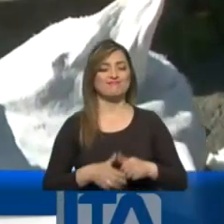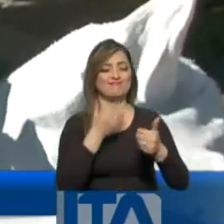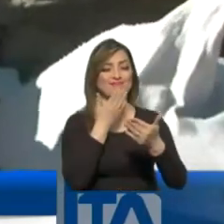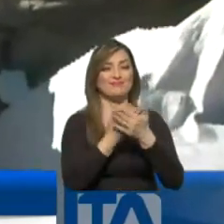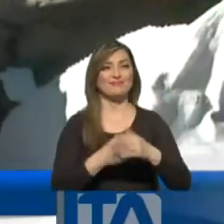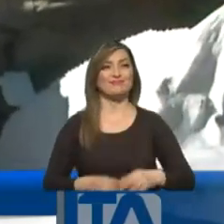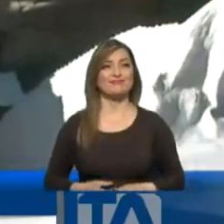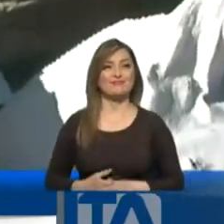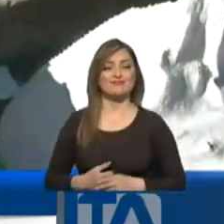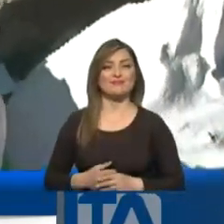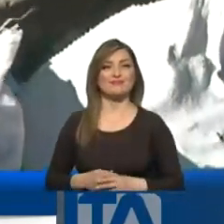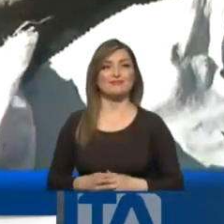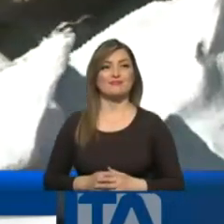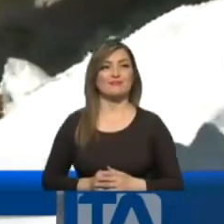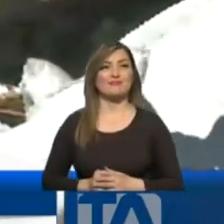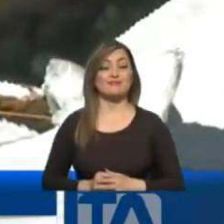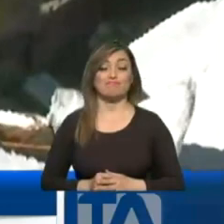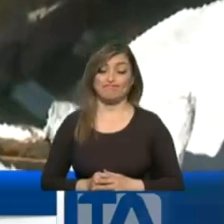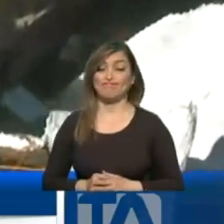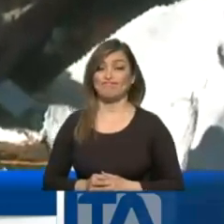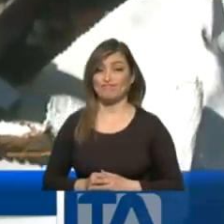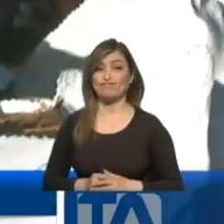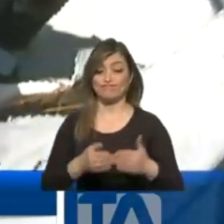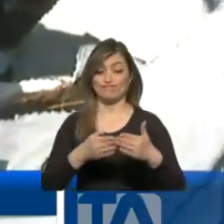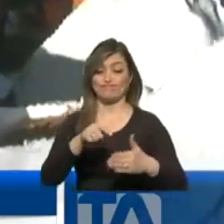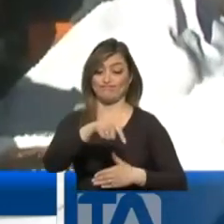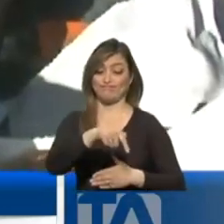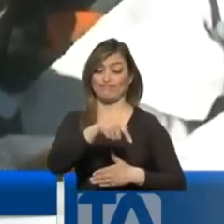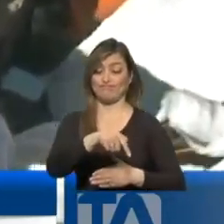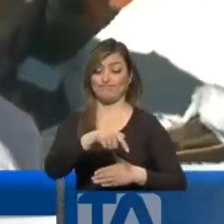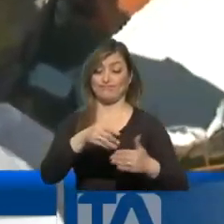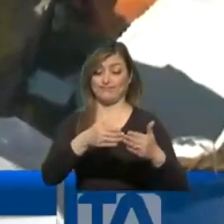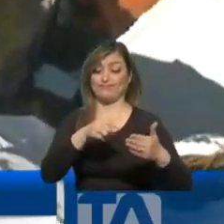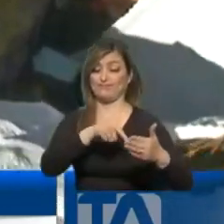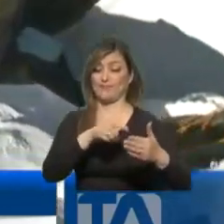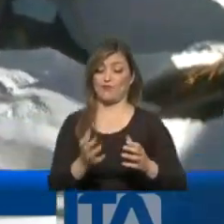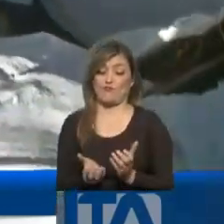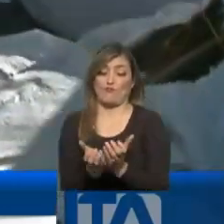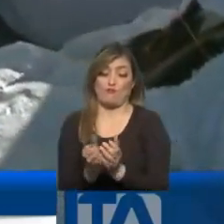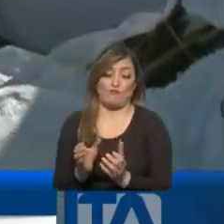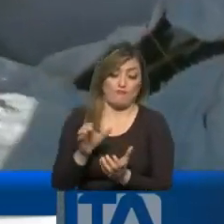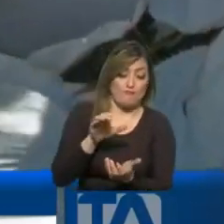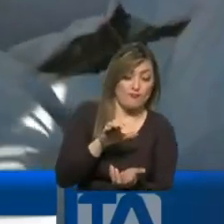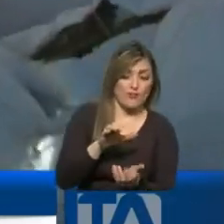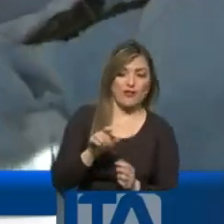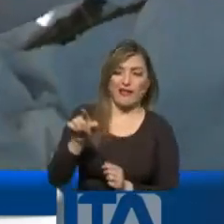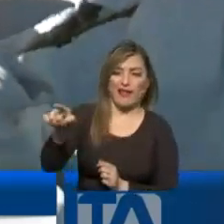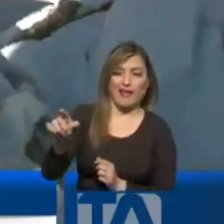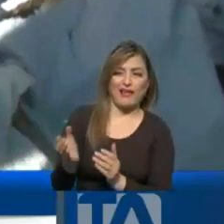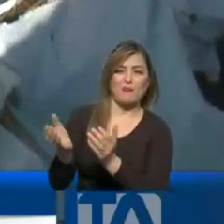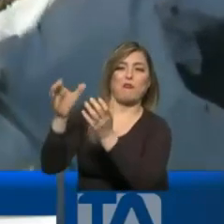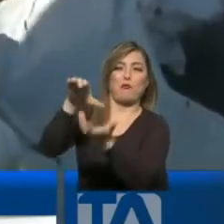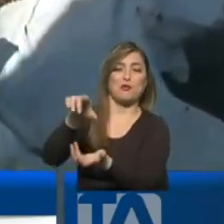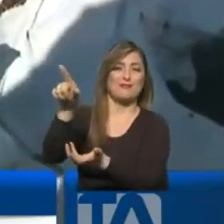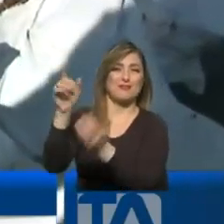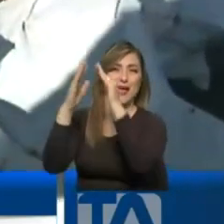Ya vemos, no solo en esta esquina de las calles Pedro de Céspedes y Célica es donde botan los escombros, como